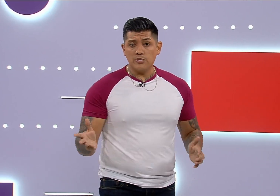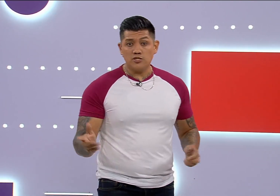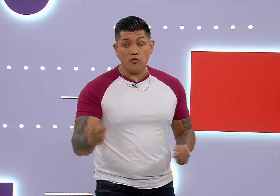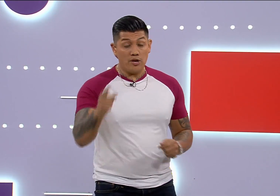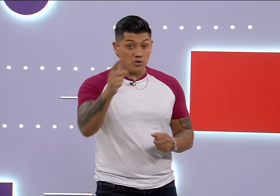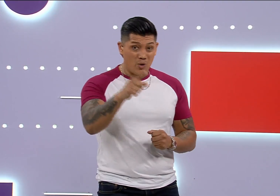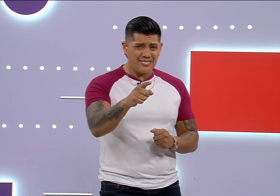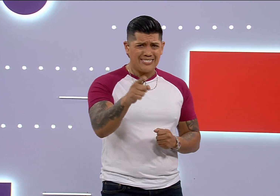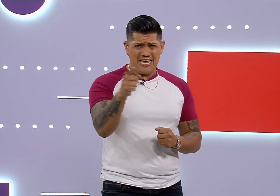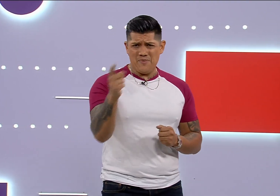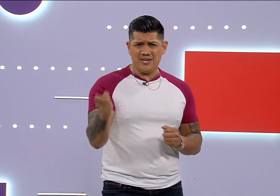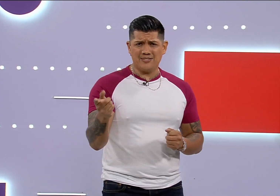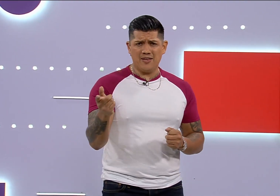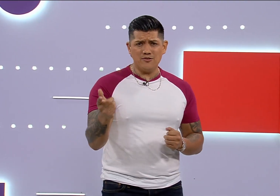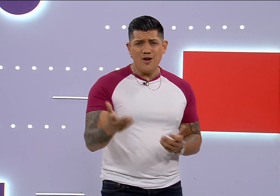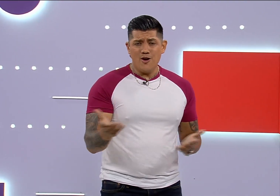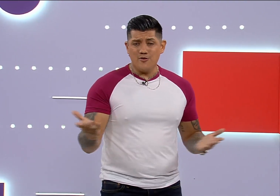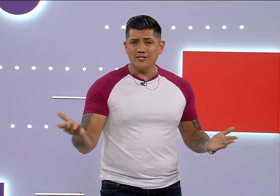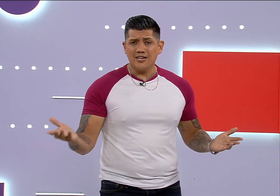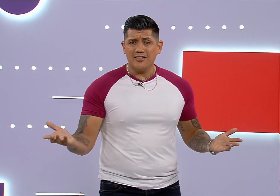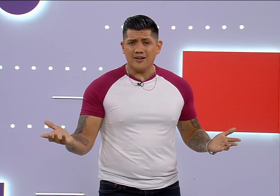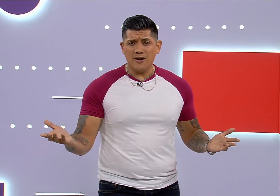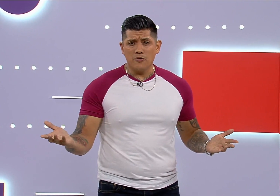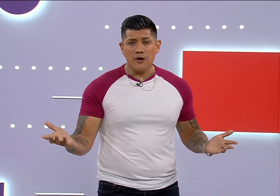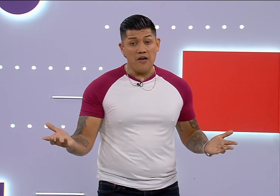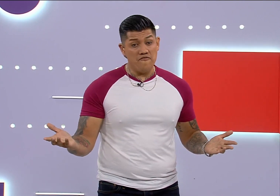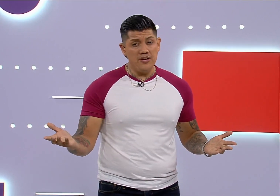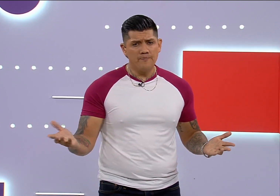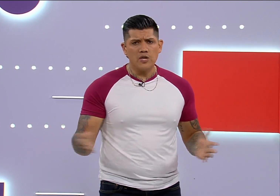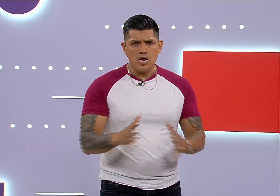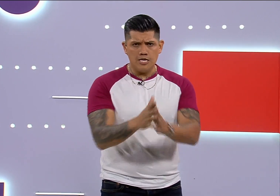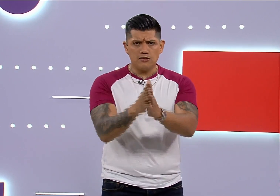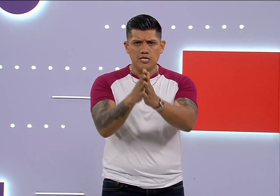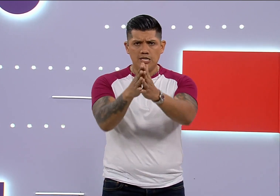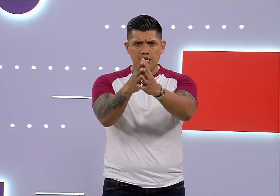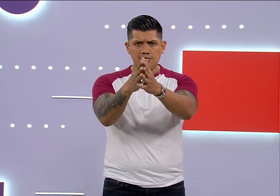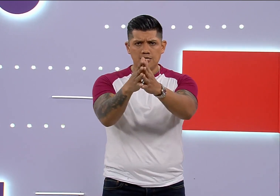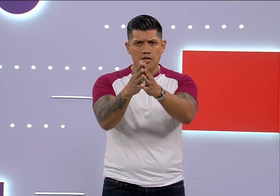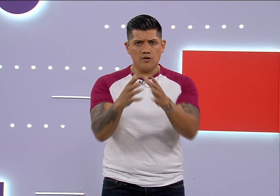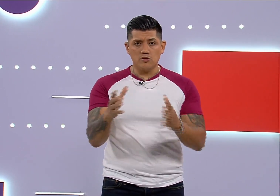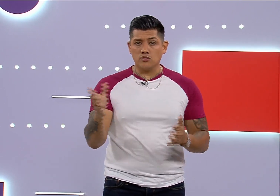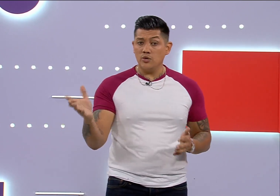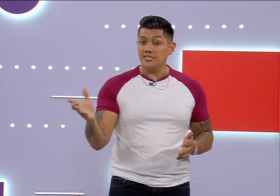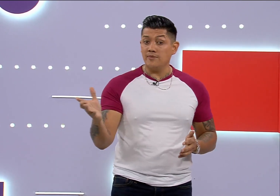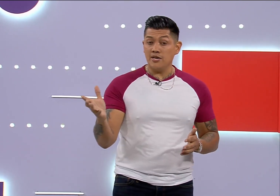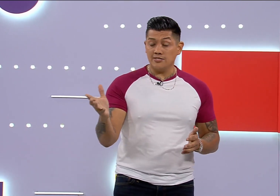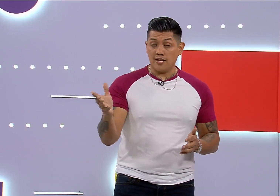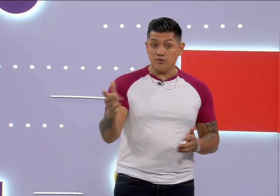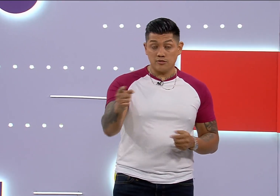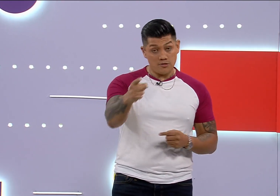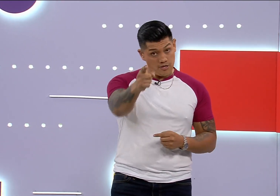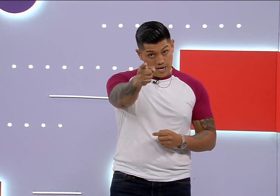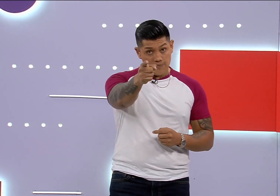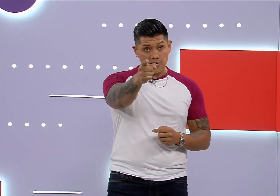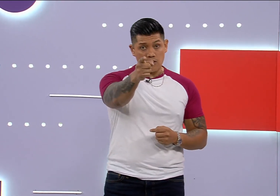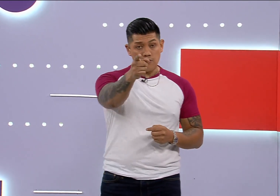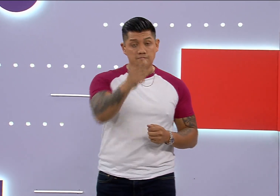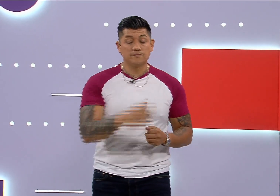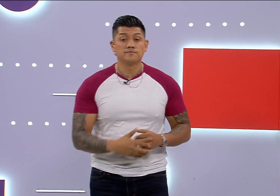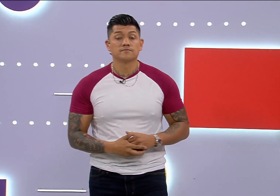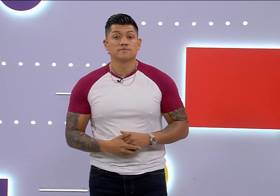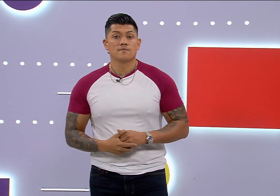cosas que hemos visto de los jueces y magistrados no sería nada raro en fin historias negras de nuestros jueces y magistrados